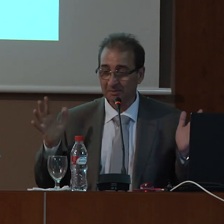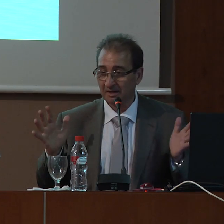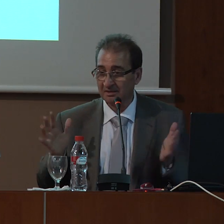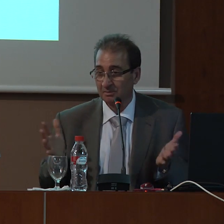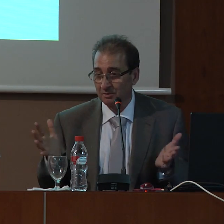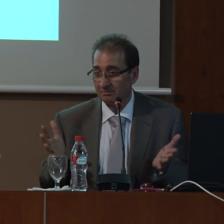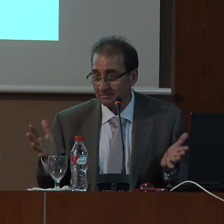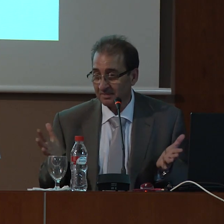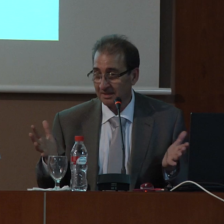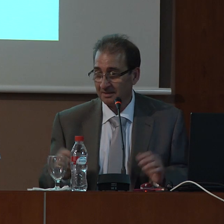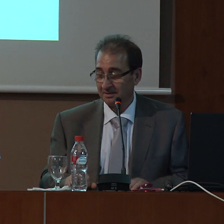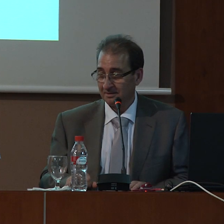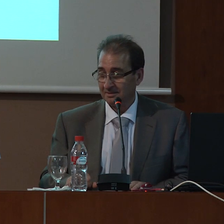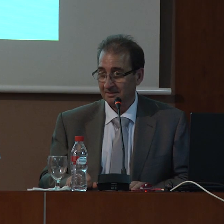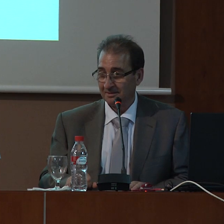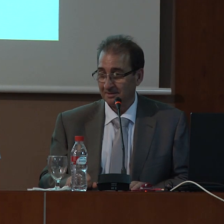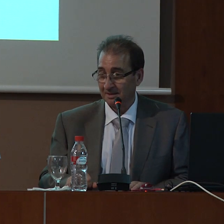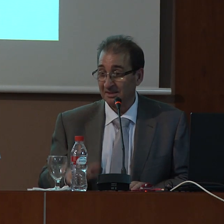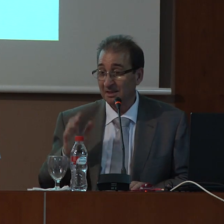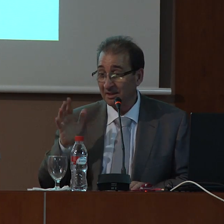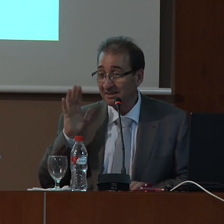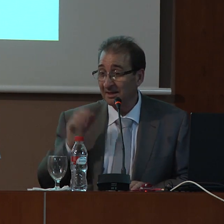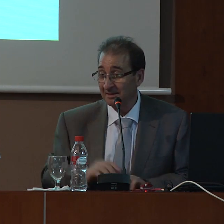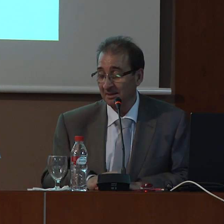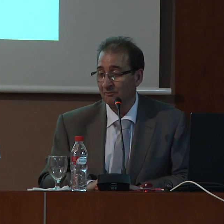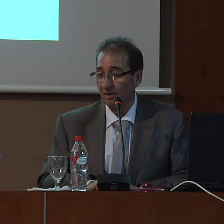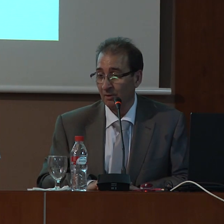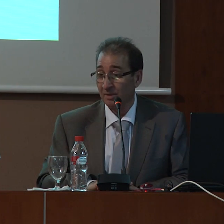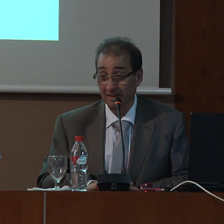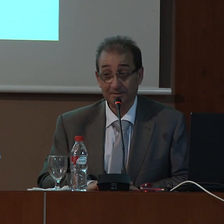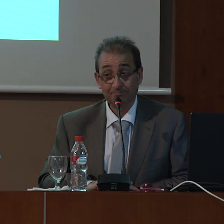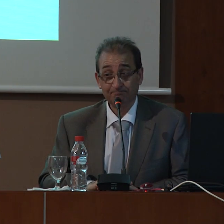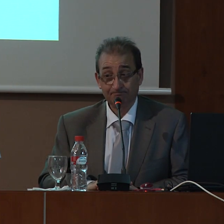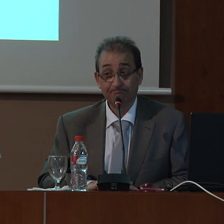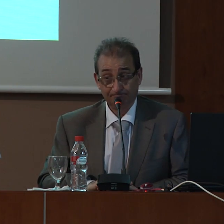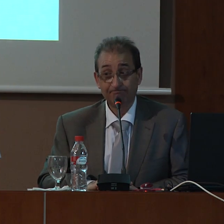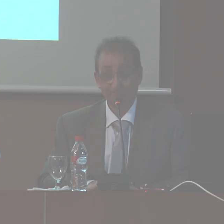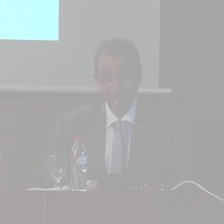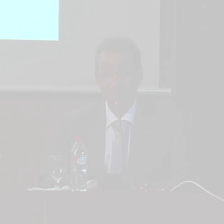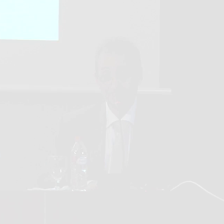especialista, pero existe vida inteligente también fuera del hospital, ¿eh?